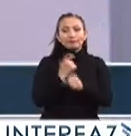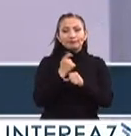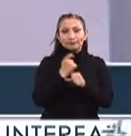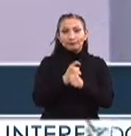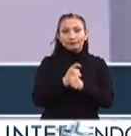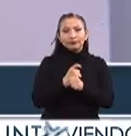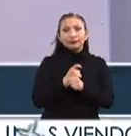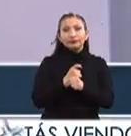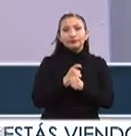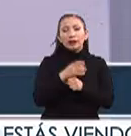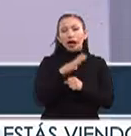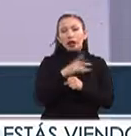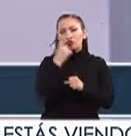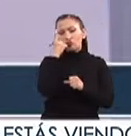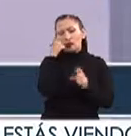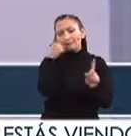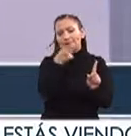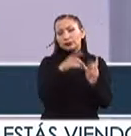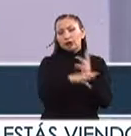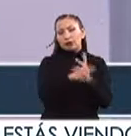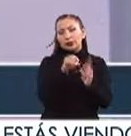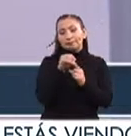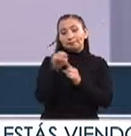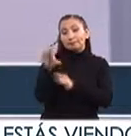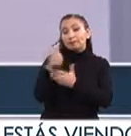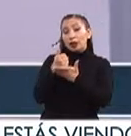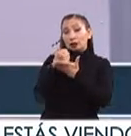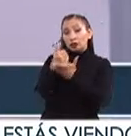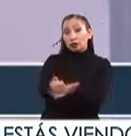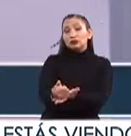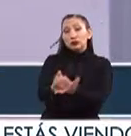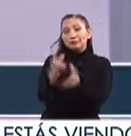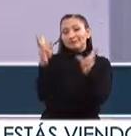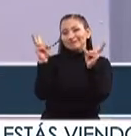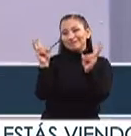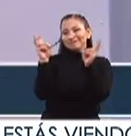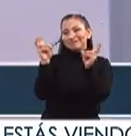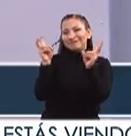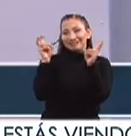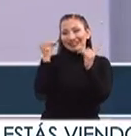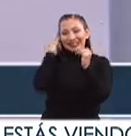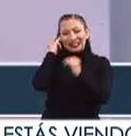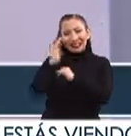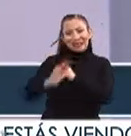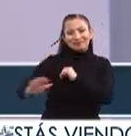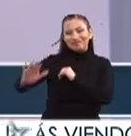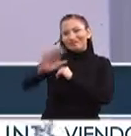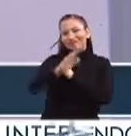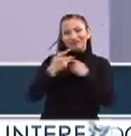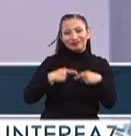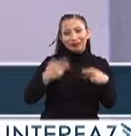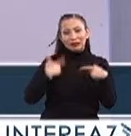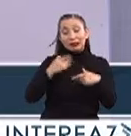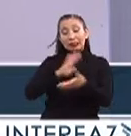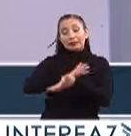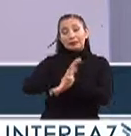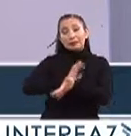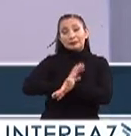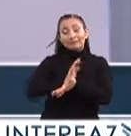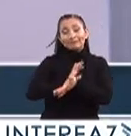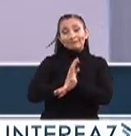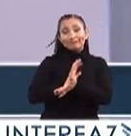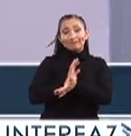Primeramente, hay una cuestión que influye mucho en el caso de los indígenas, la